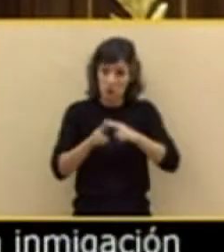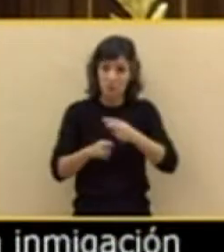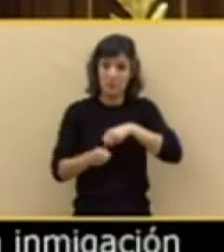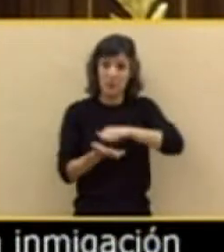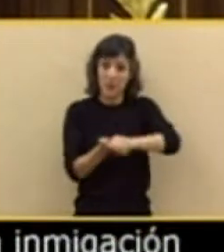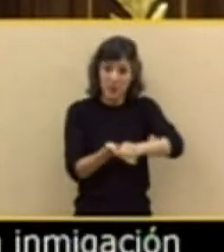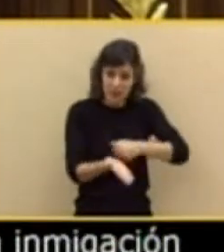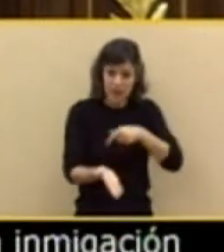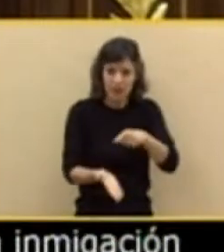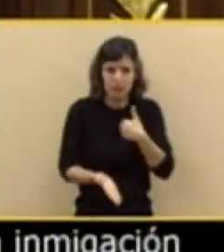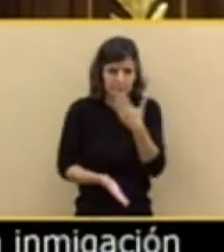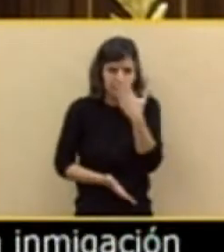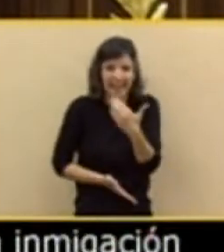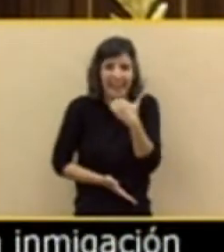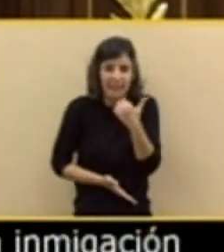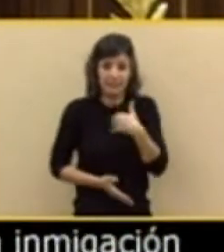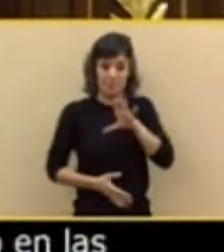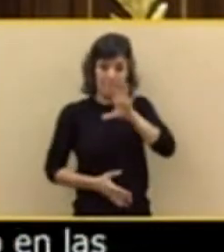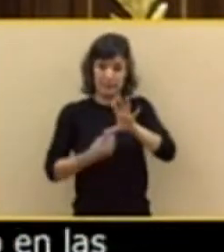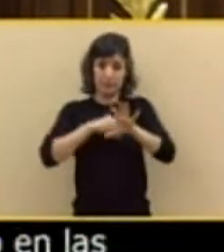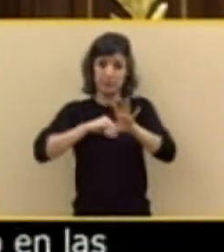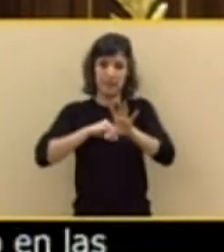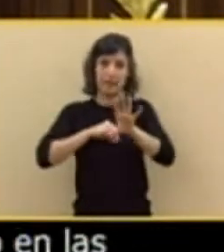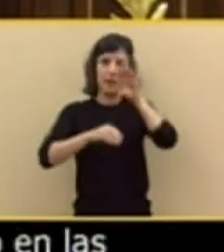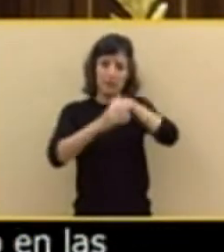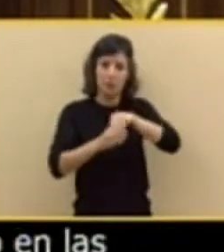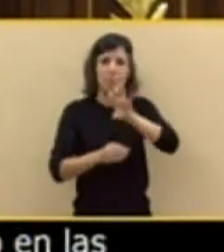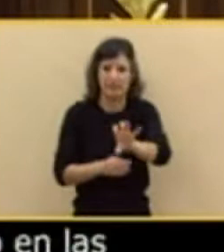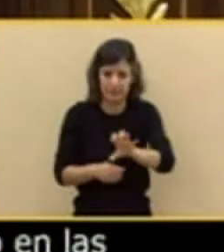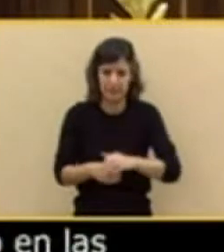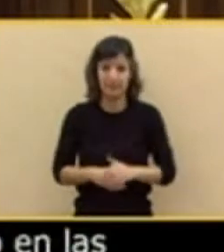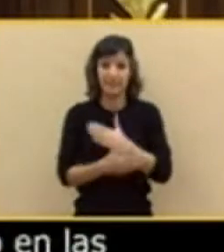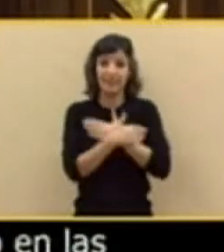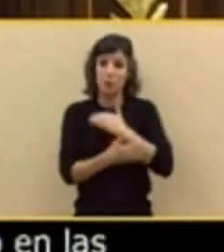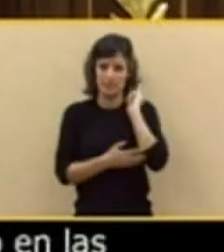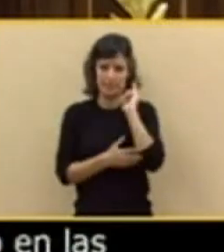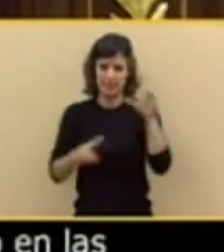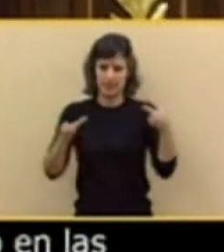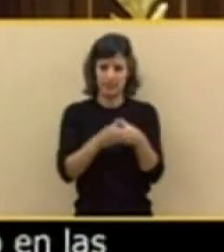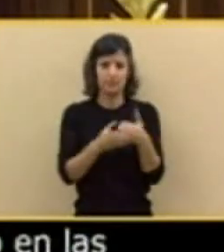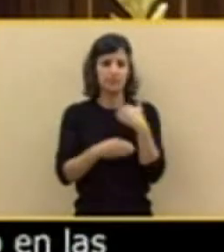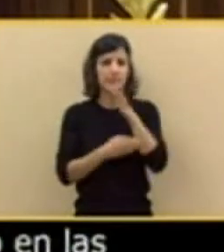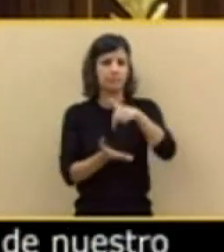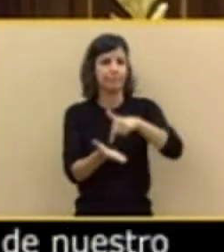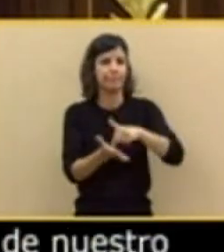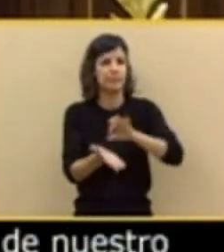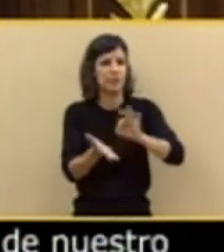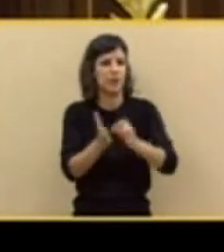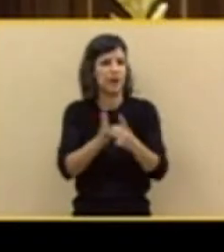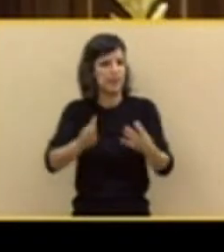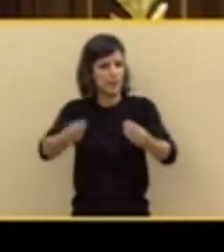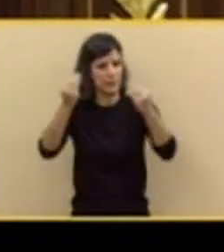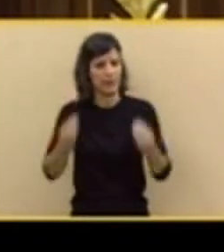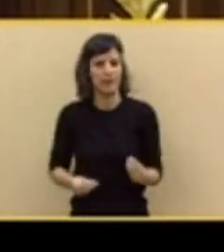creen que esto perjudica a Vox y beneficia al PP. Porque si esos medios tan radicales a la derecha hubieran